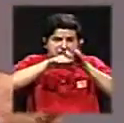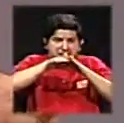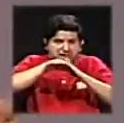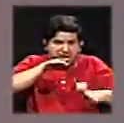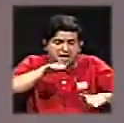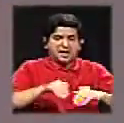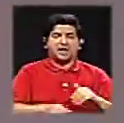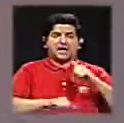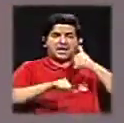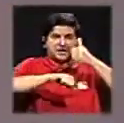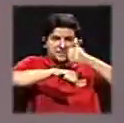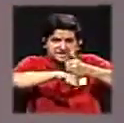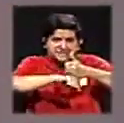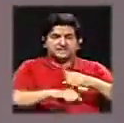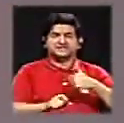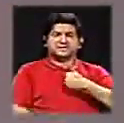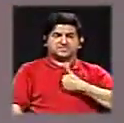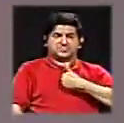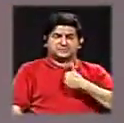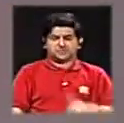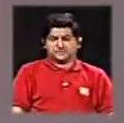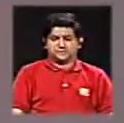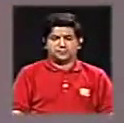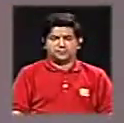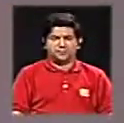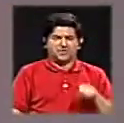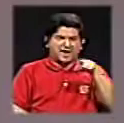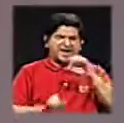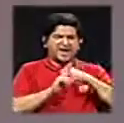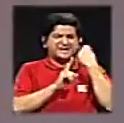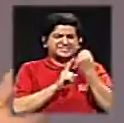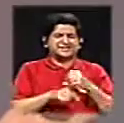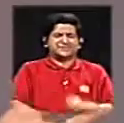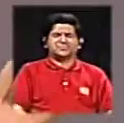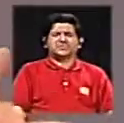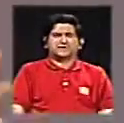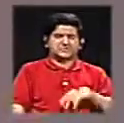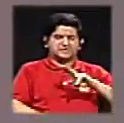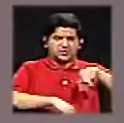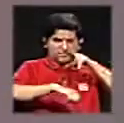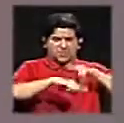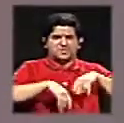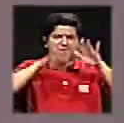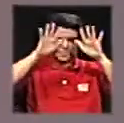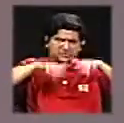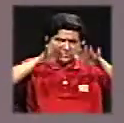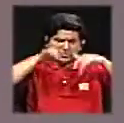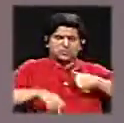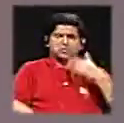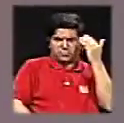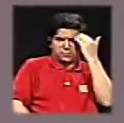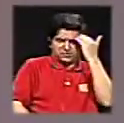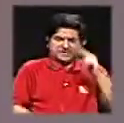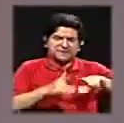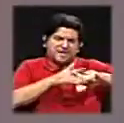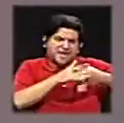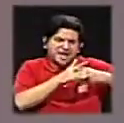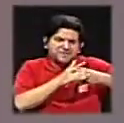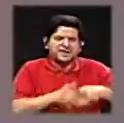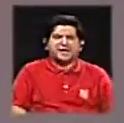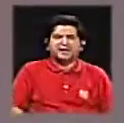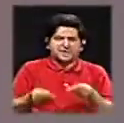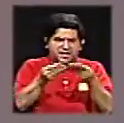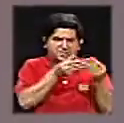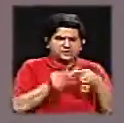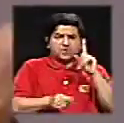Entonces, ante condiciones de saturación, o sea, de mucha agua, que es típico del comportamiento de suelos, eso lo aprende uno en mecánica de suelos 1 en la